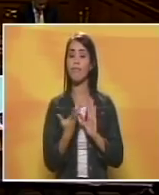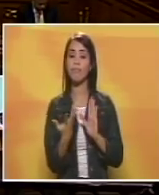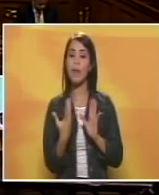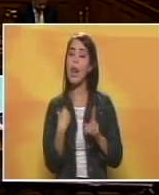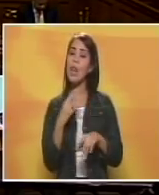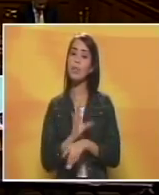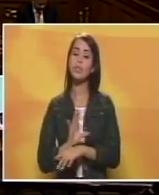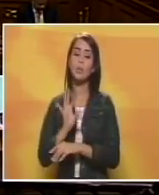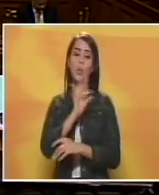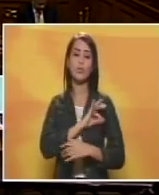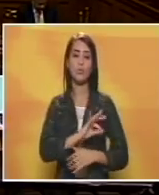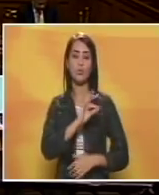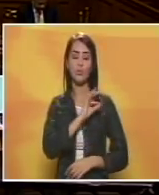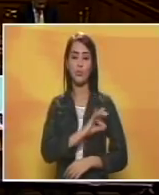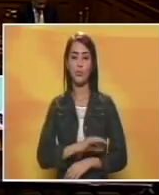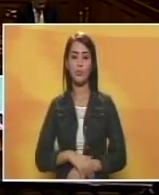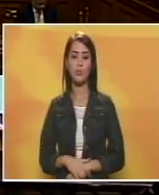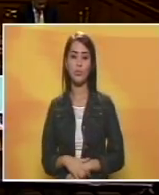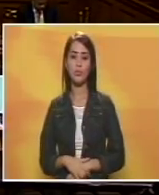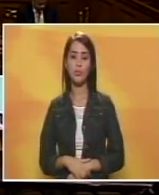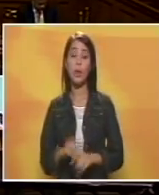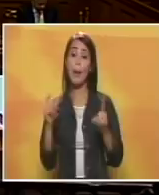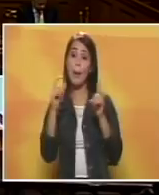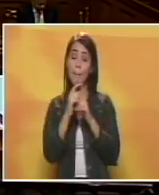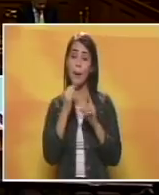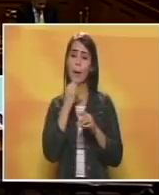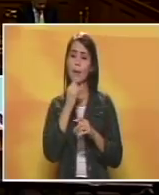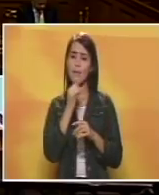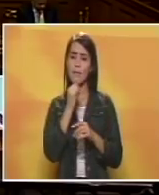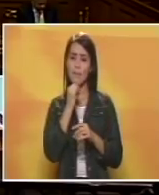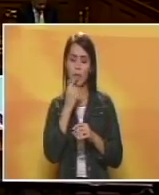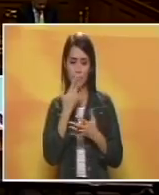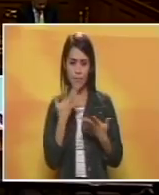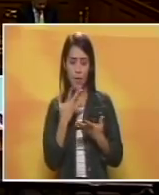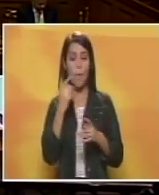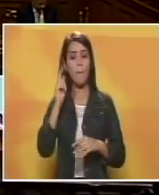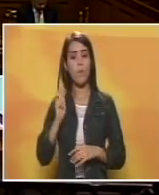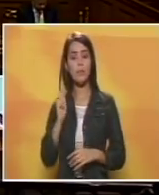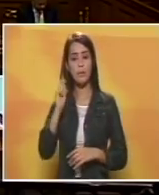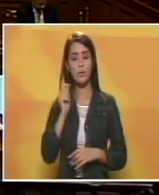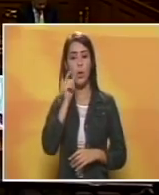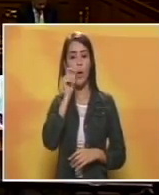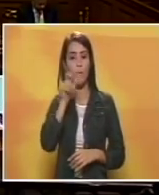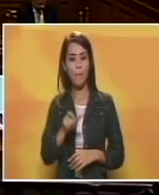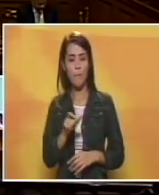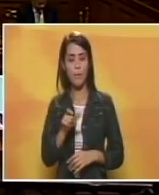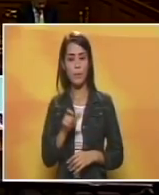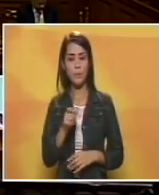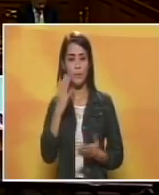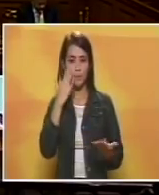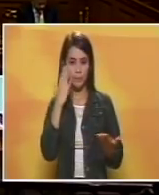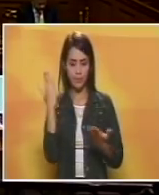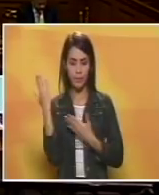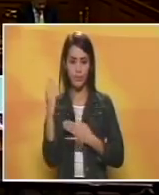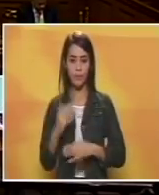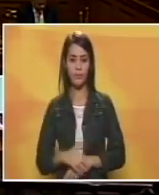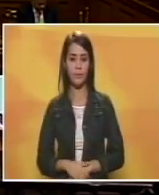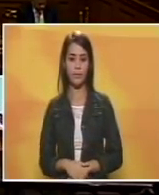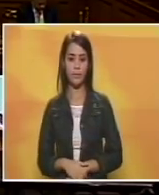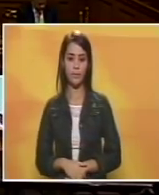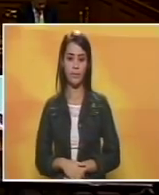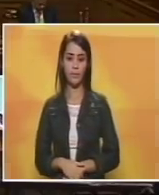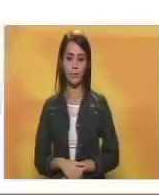seguridad social. Los turnos de palabra fueron iniciados por el diputado Juan Andrés Mejía y esto fue parte de lo que